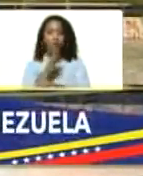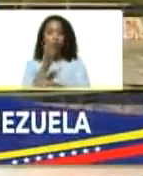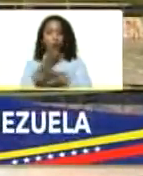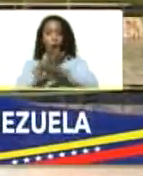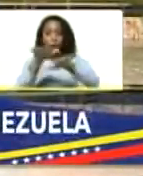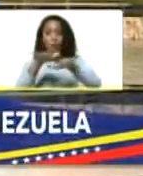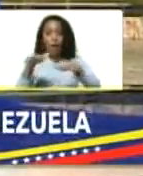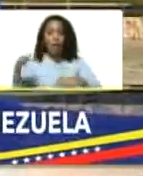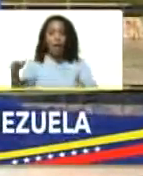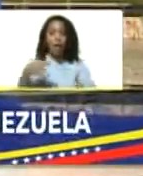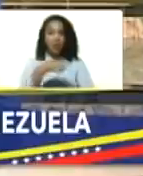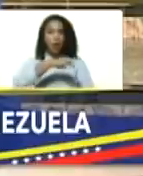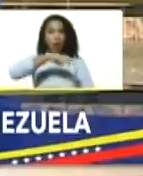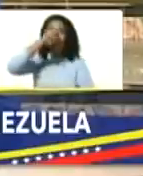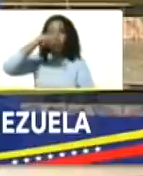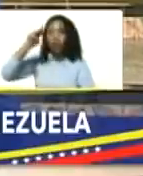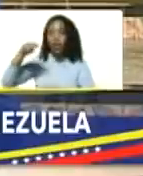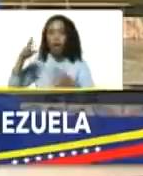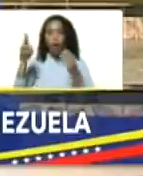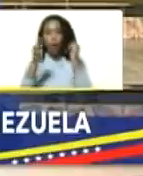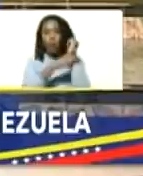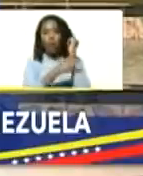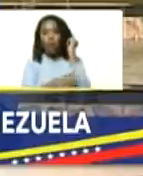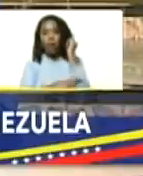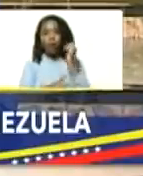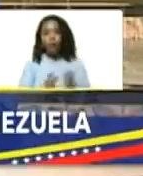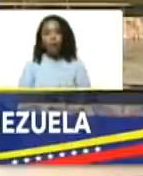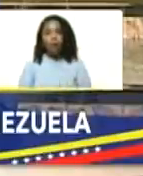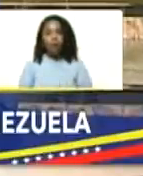playa al río a la montaña a los parques